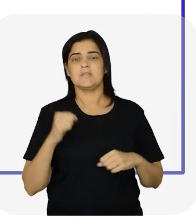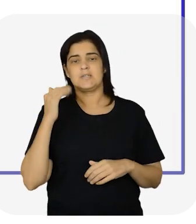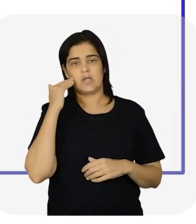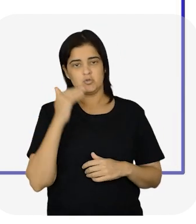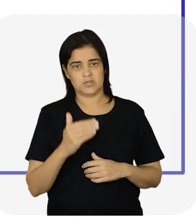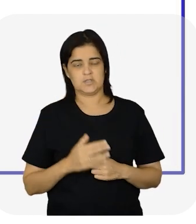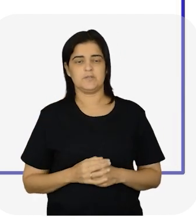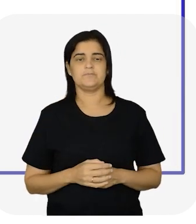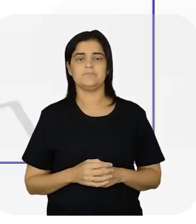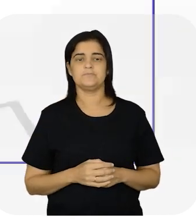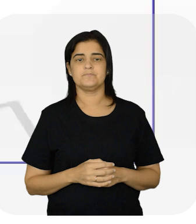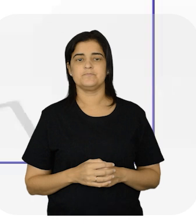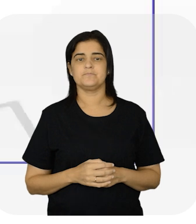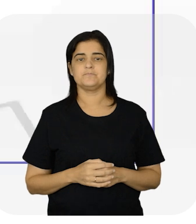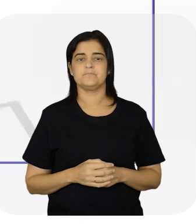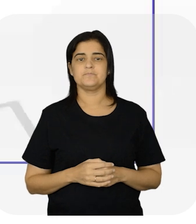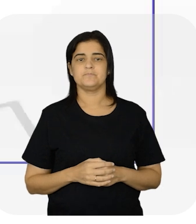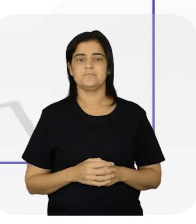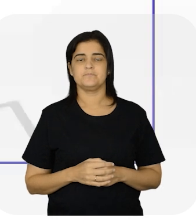docente.